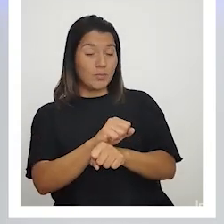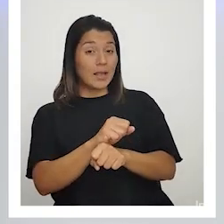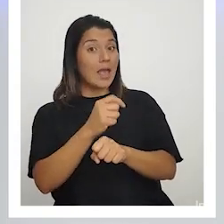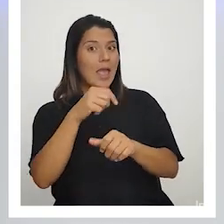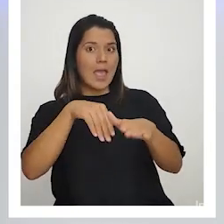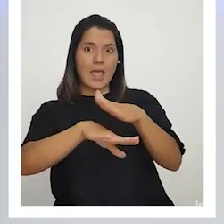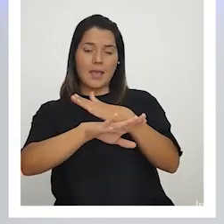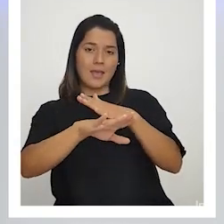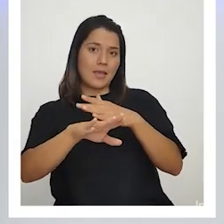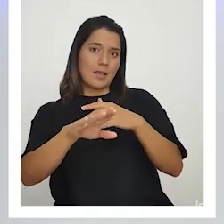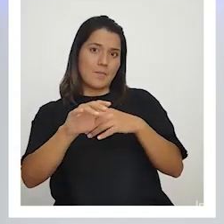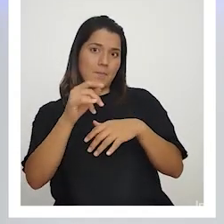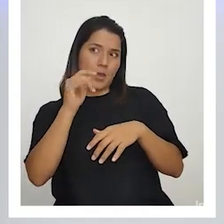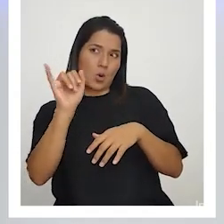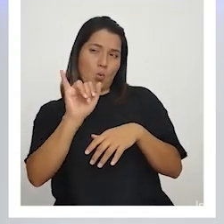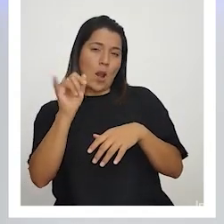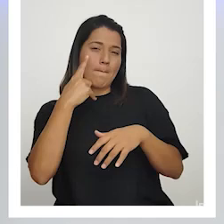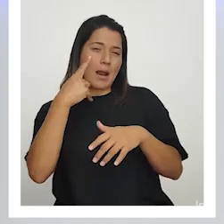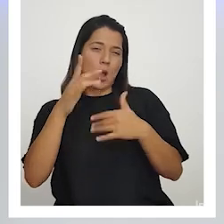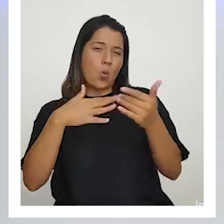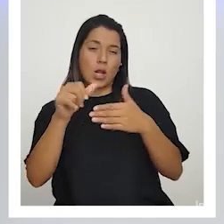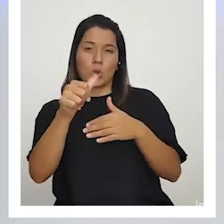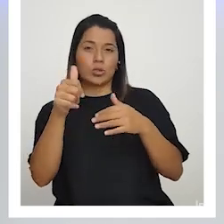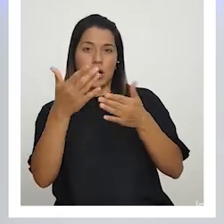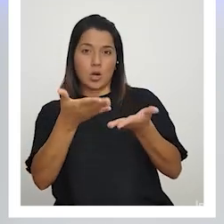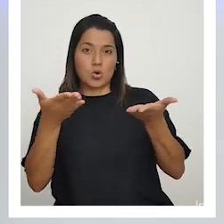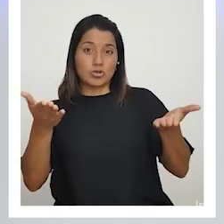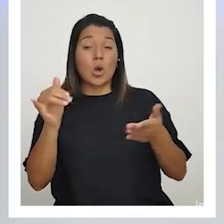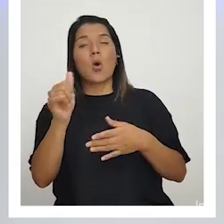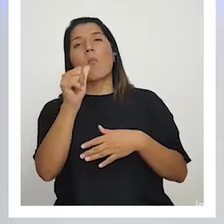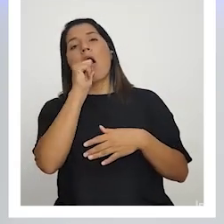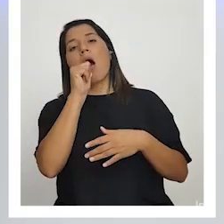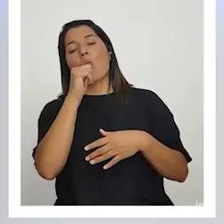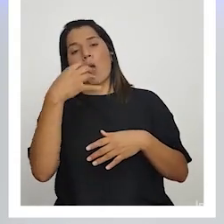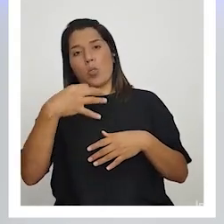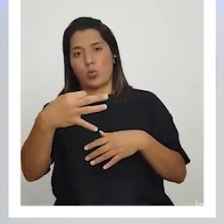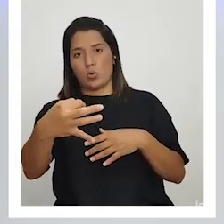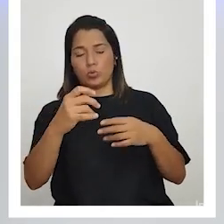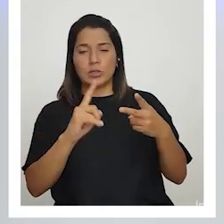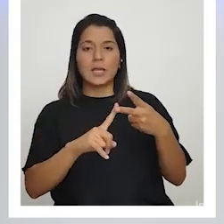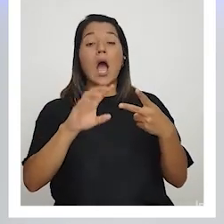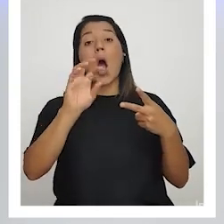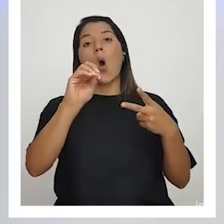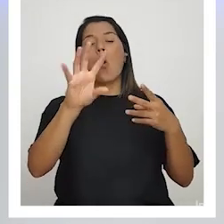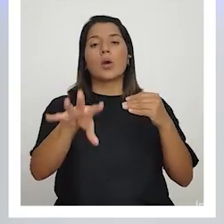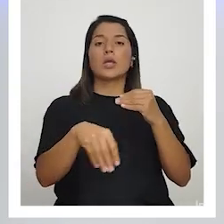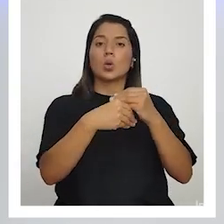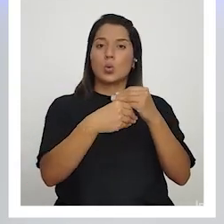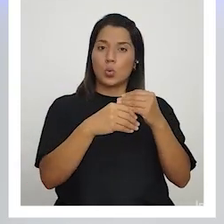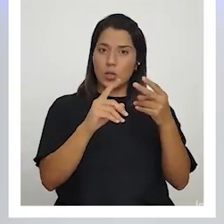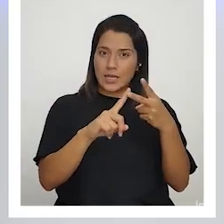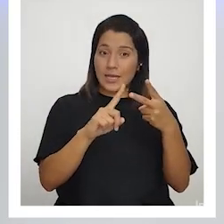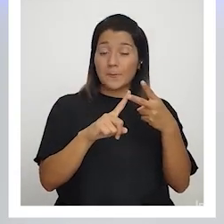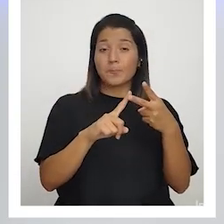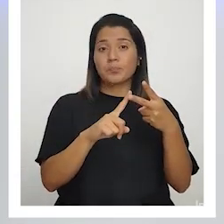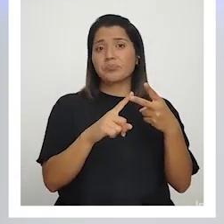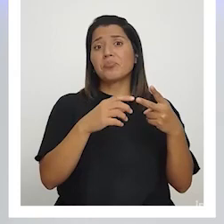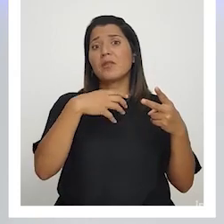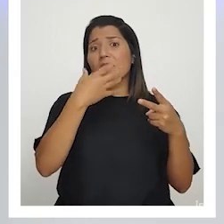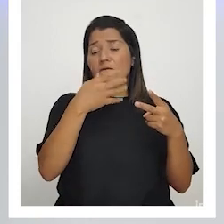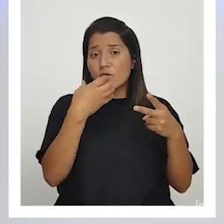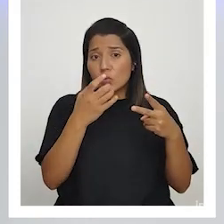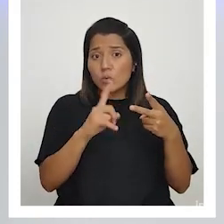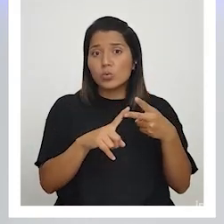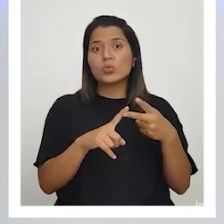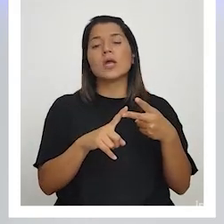Entonces, el hecho de tomar agua todos los días, de incluir lo que es en las meriendas frutas,